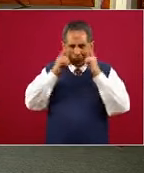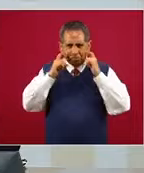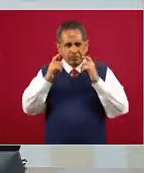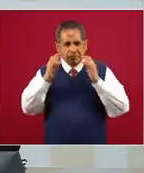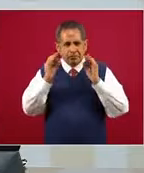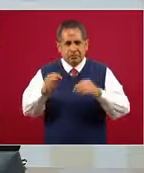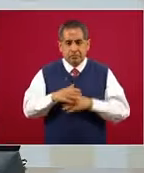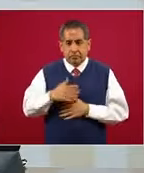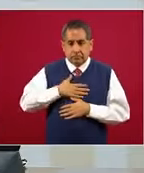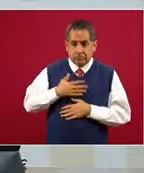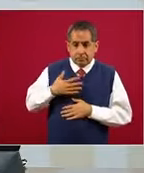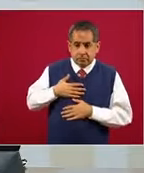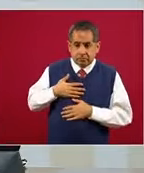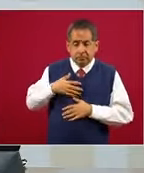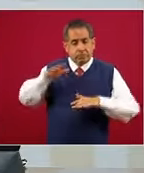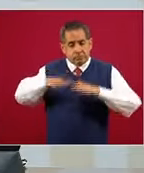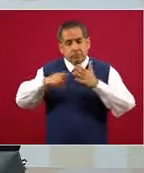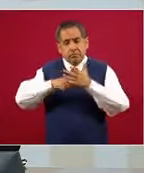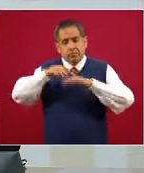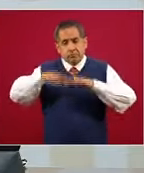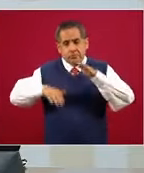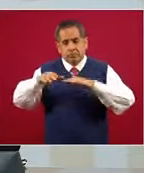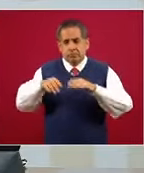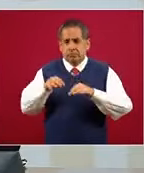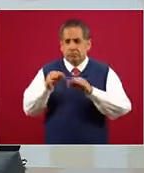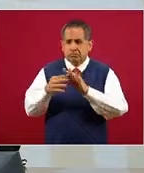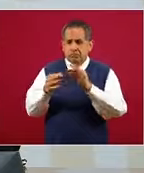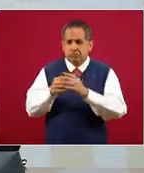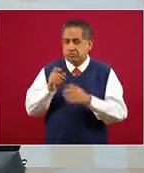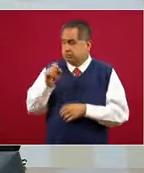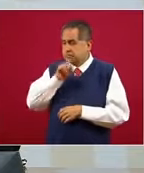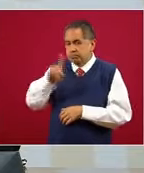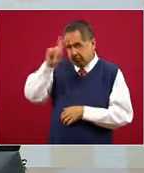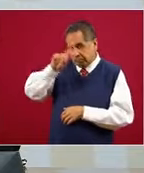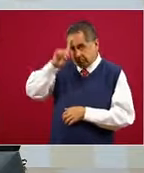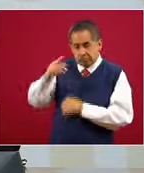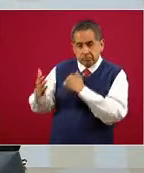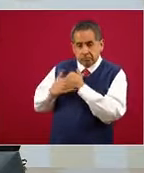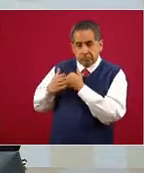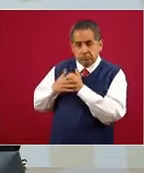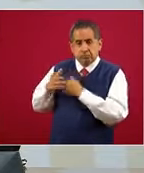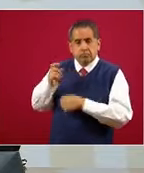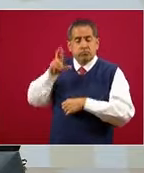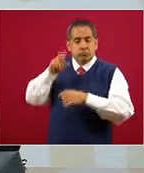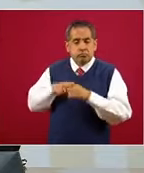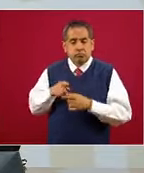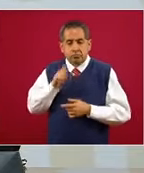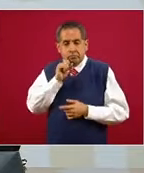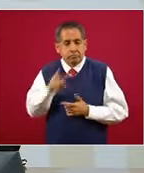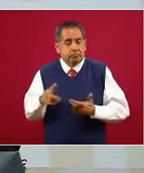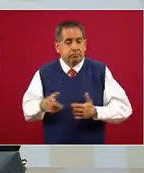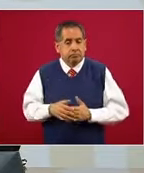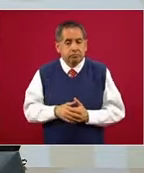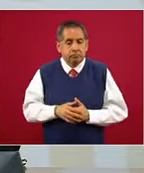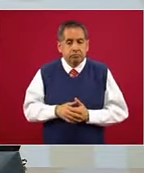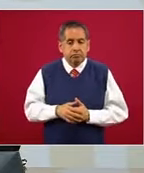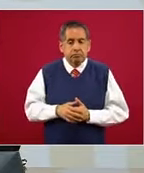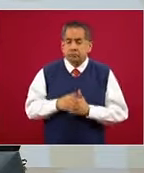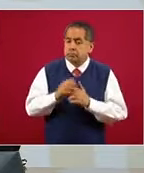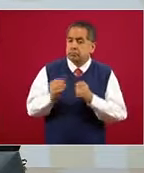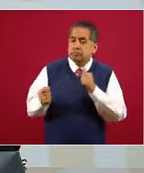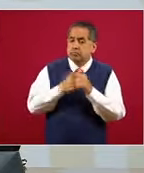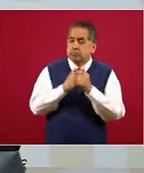cubrebocas. Yo tengo el mío aquí, me lo he puesto en muchas ocasiones, siguiendo las recomendaciones de la doctora de la Torre. Hay